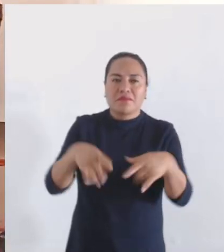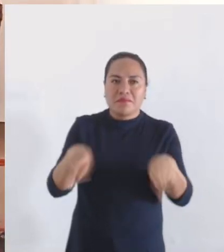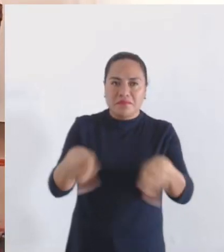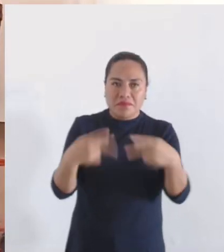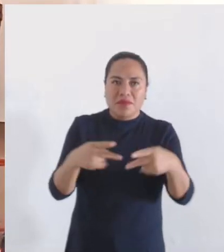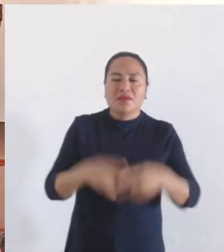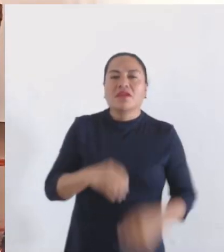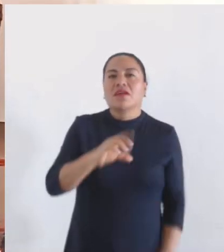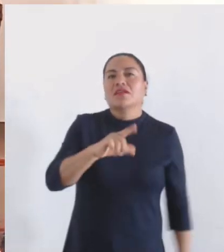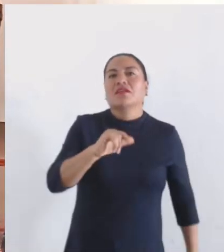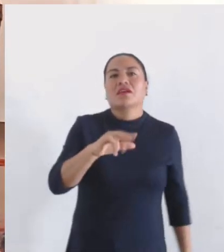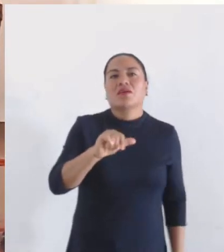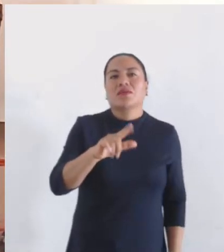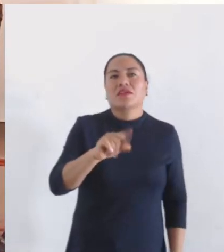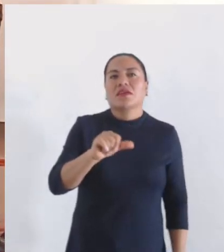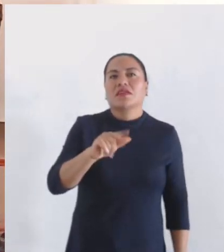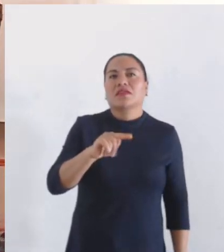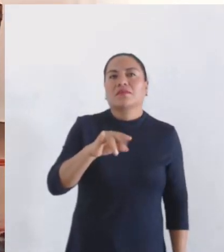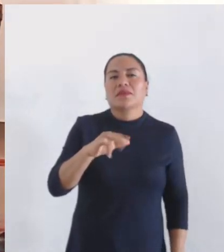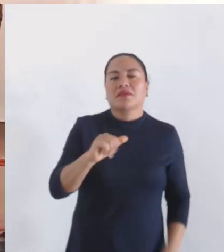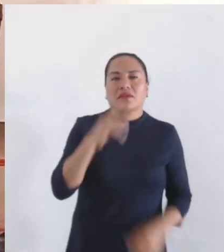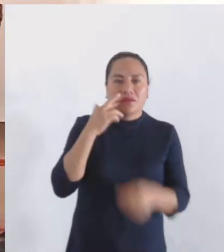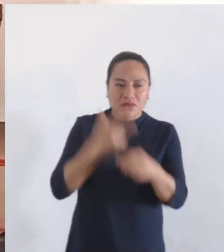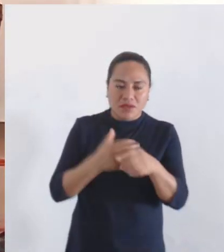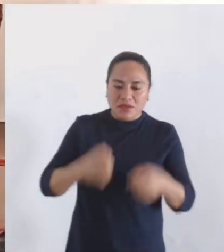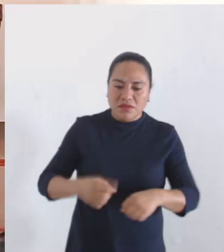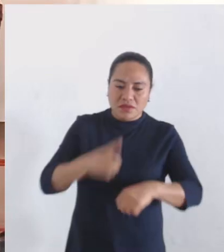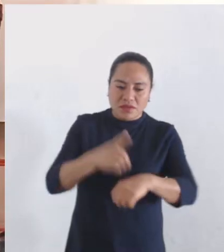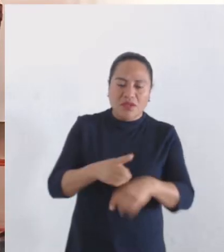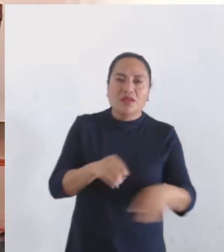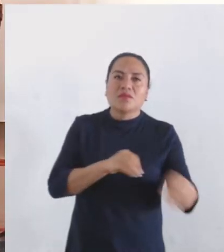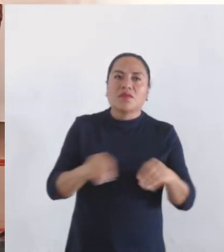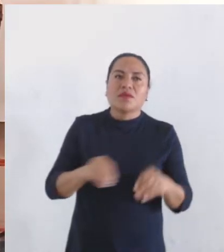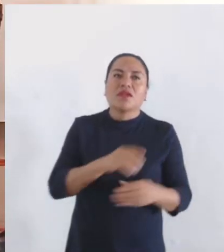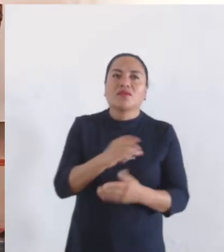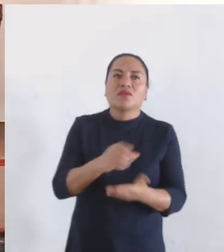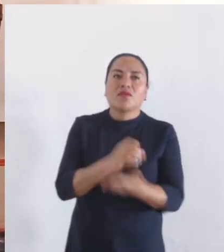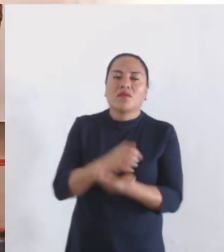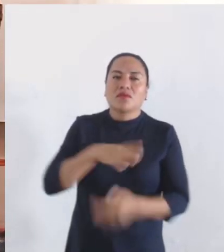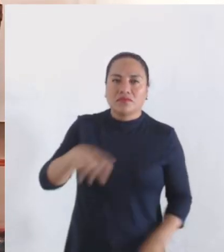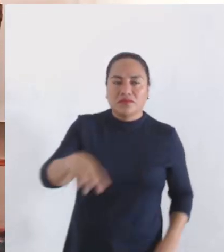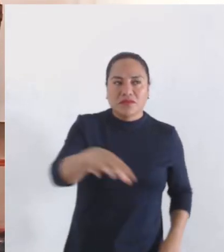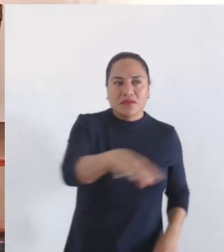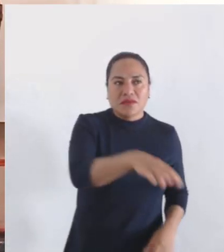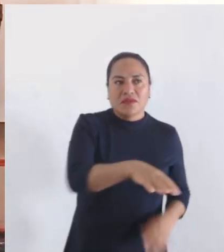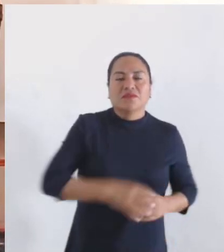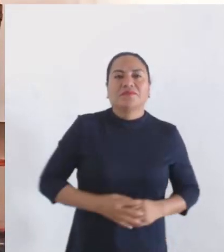Ciudadana Claudia Tapia Nolasco, Regidora de Seguridad, Ciudadana y Movilidad y de Agencias y Colonias.